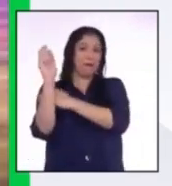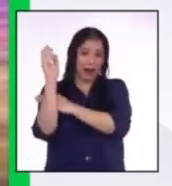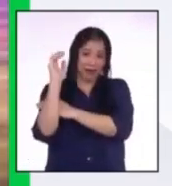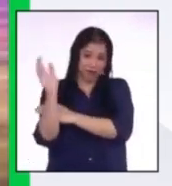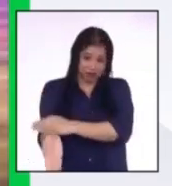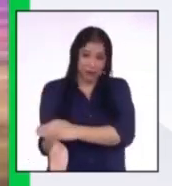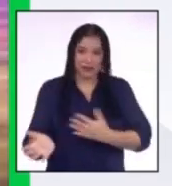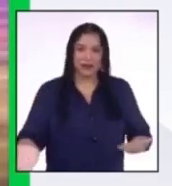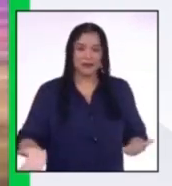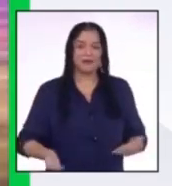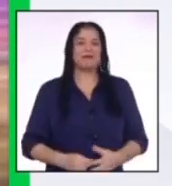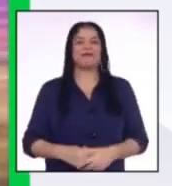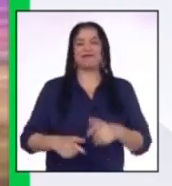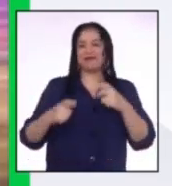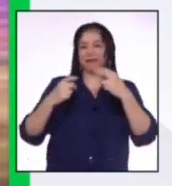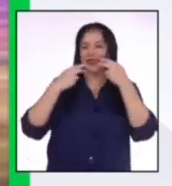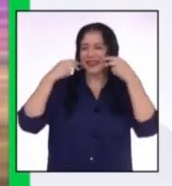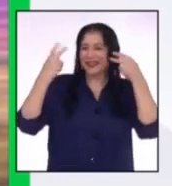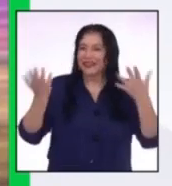pues bien